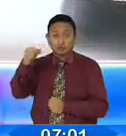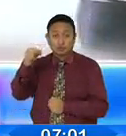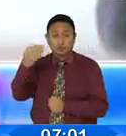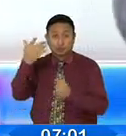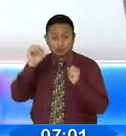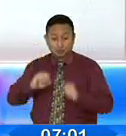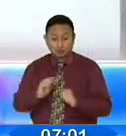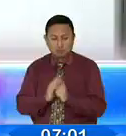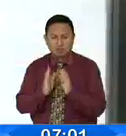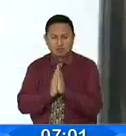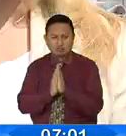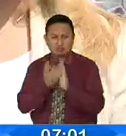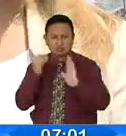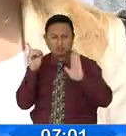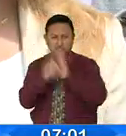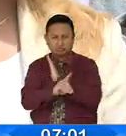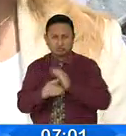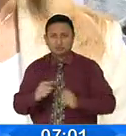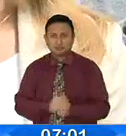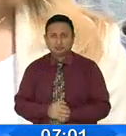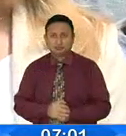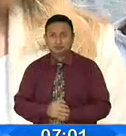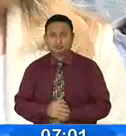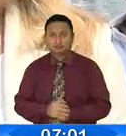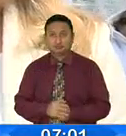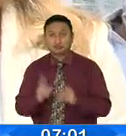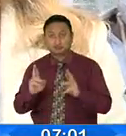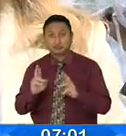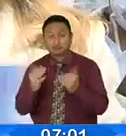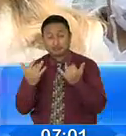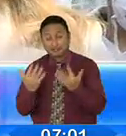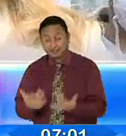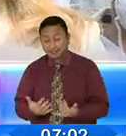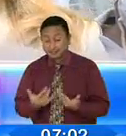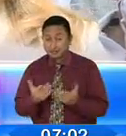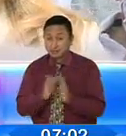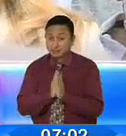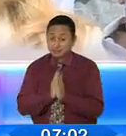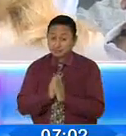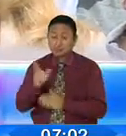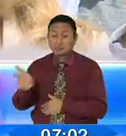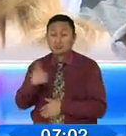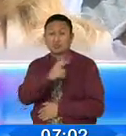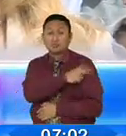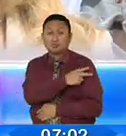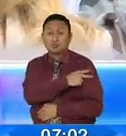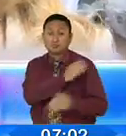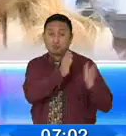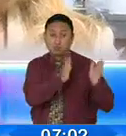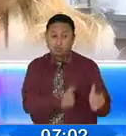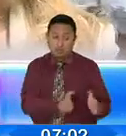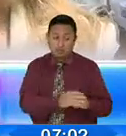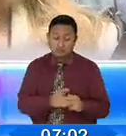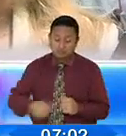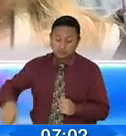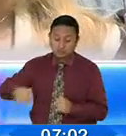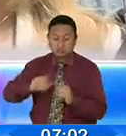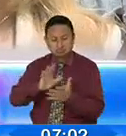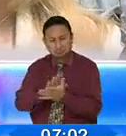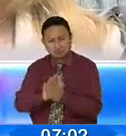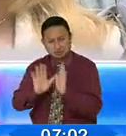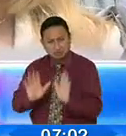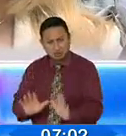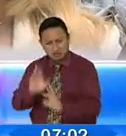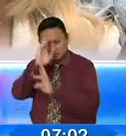amicus curiae. Aspiremos y esperemos que los vocales, con toda la serenidad del caso y sobre